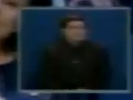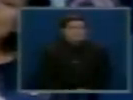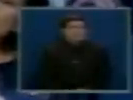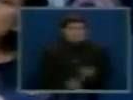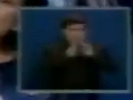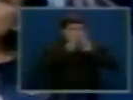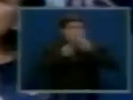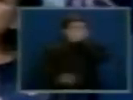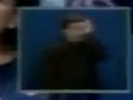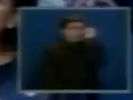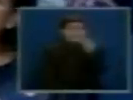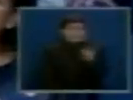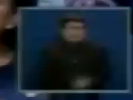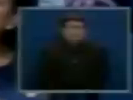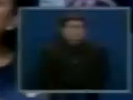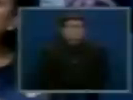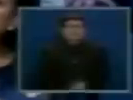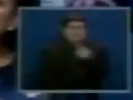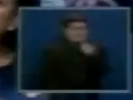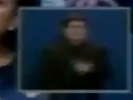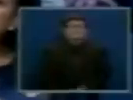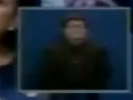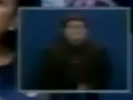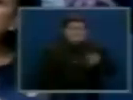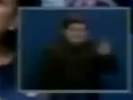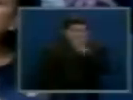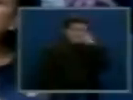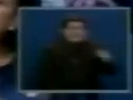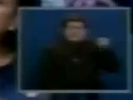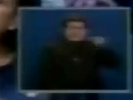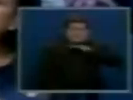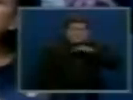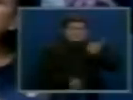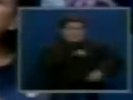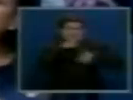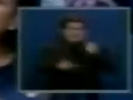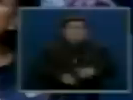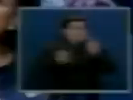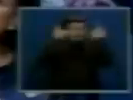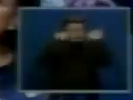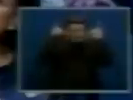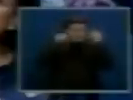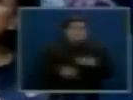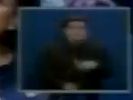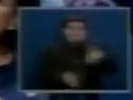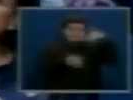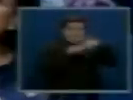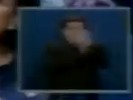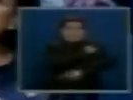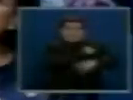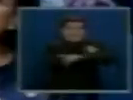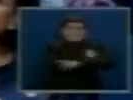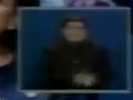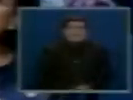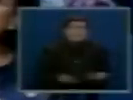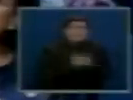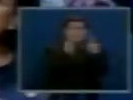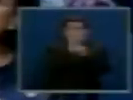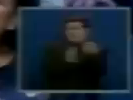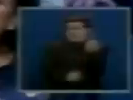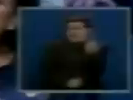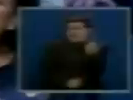respondamos a la pregunta de sí para desterrar la corrupción y combatir las ineficiencias en el Estado. ¿Faltan nuevas leyes